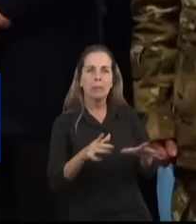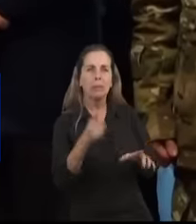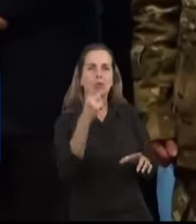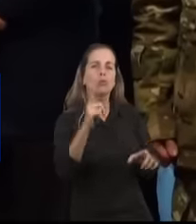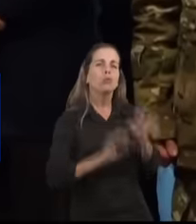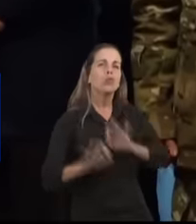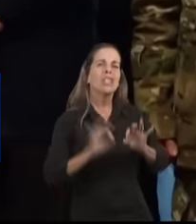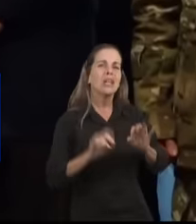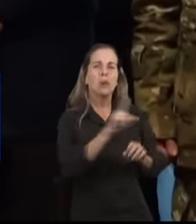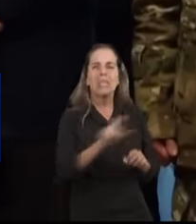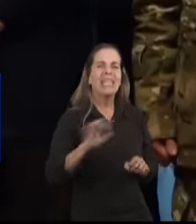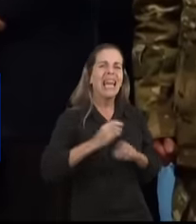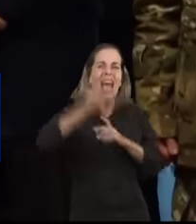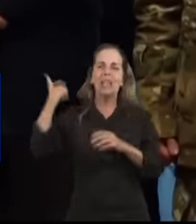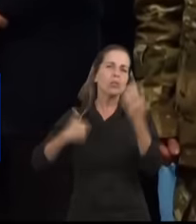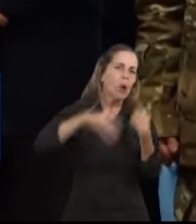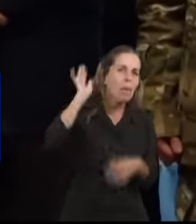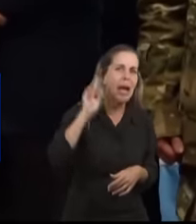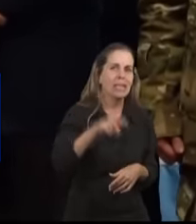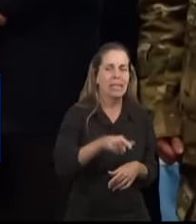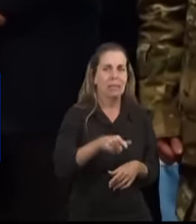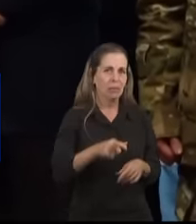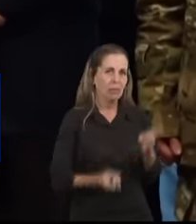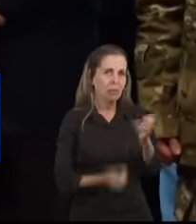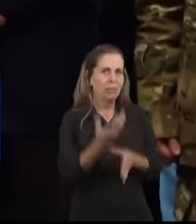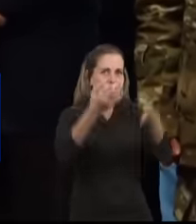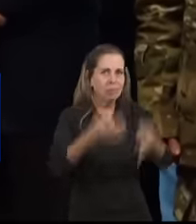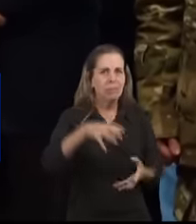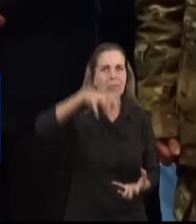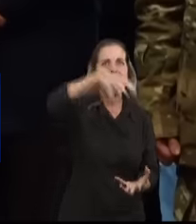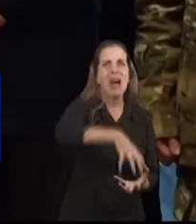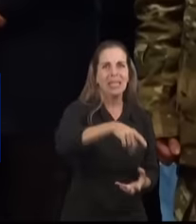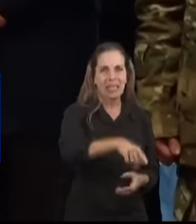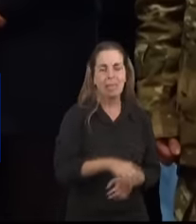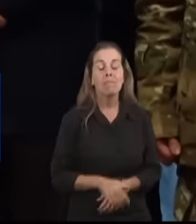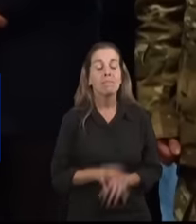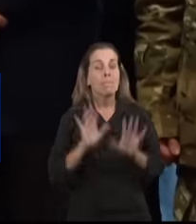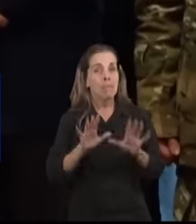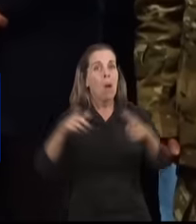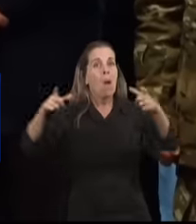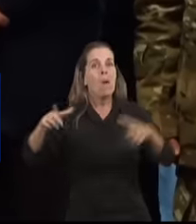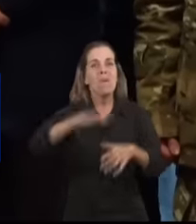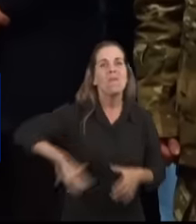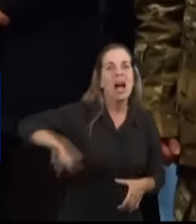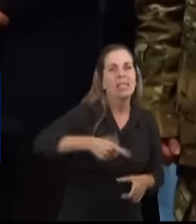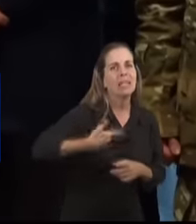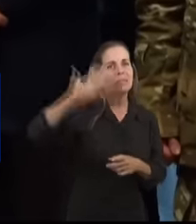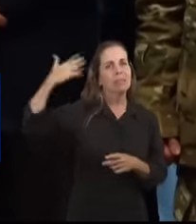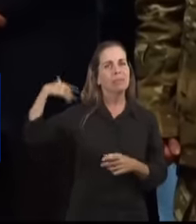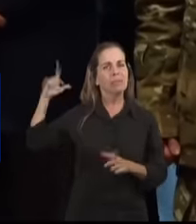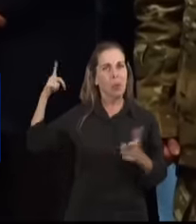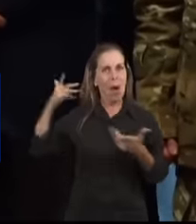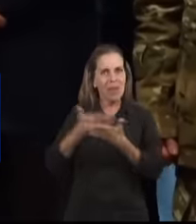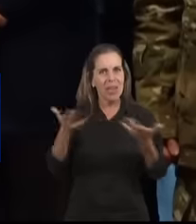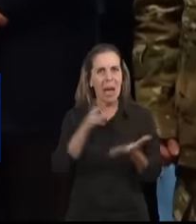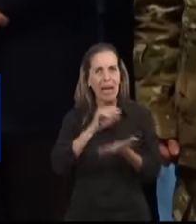cuando se fundó la base Orcadas en 1904. La falta de una base de este tipo en las últimas décadas ha tenido por efecto